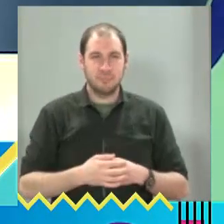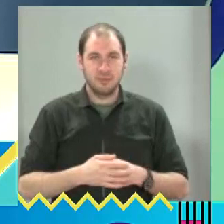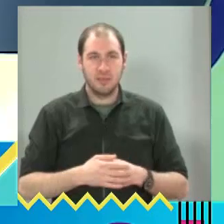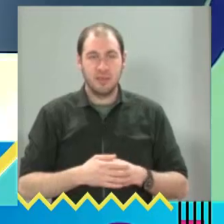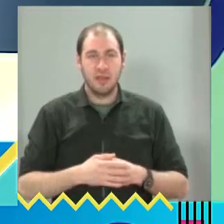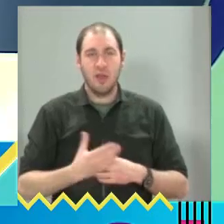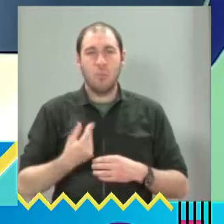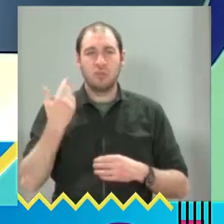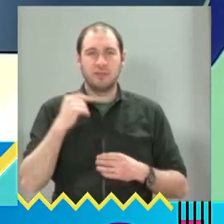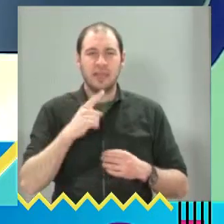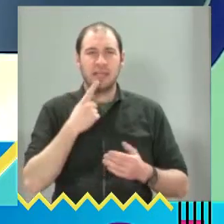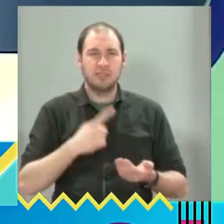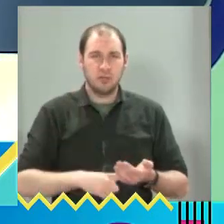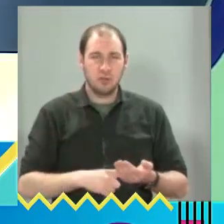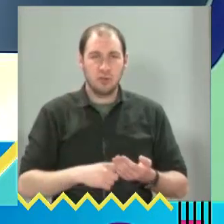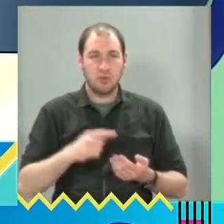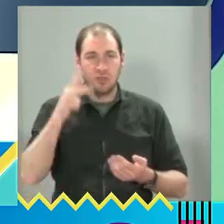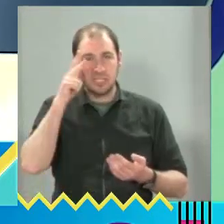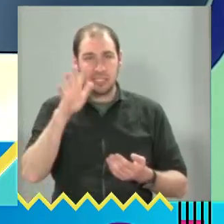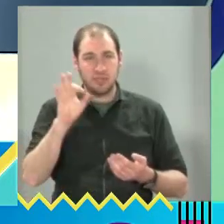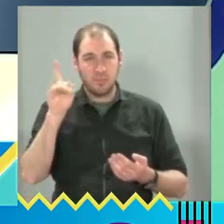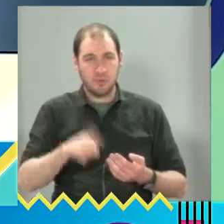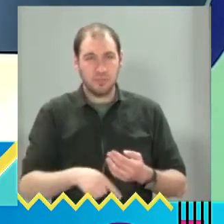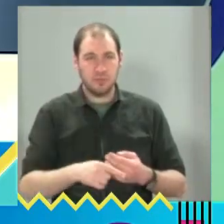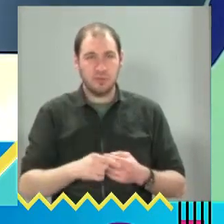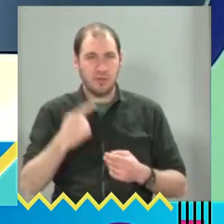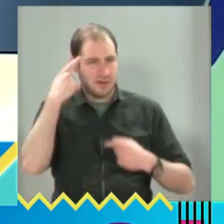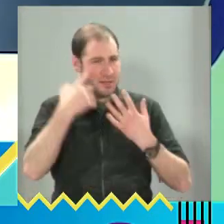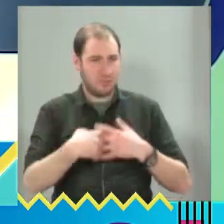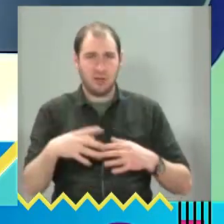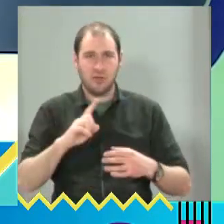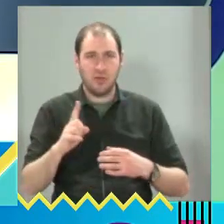hemos visto, la mayoría de las tomas de decisiones, el 85%,